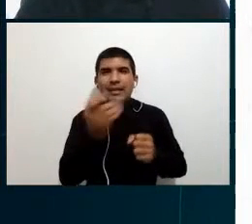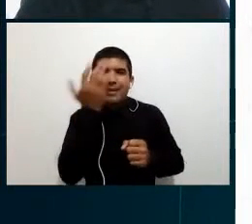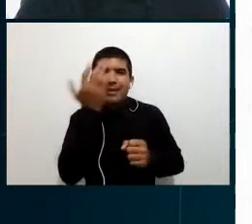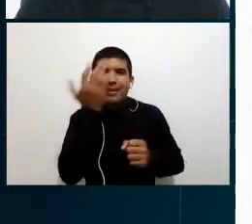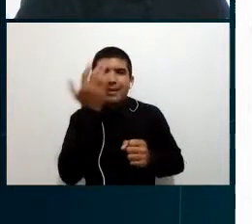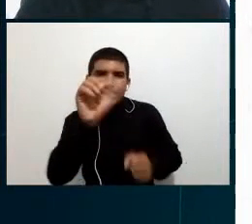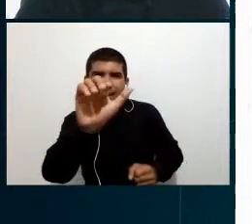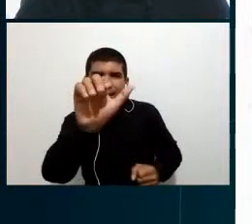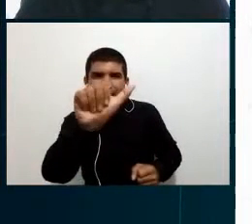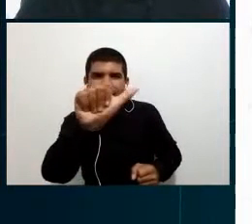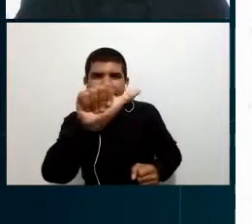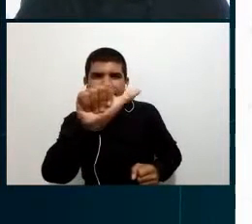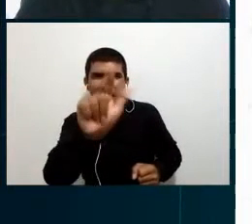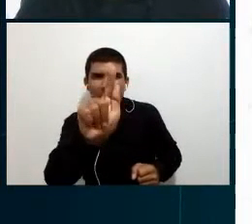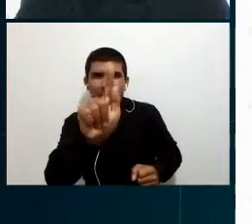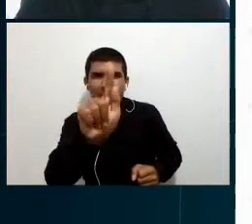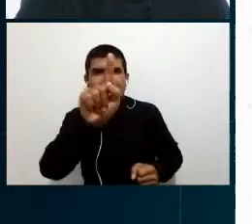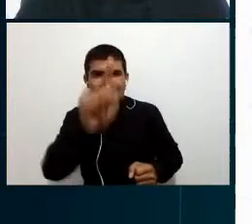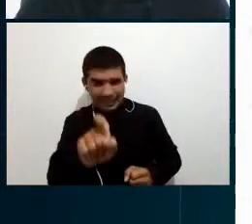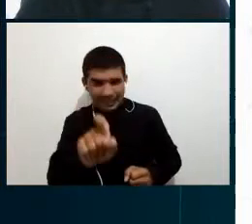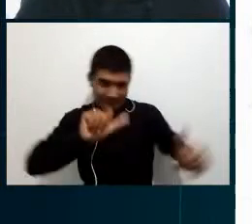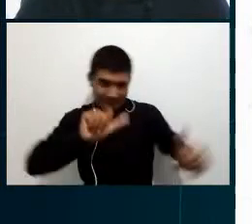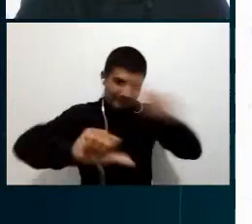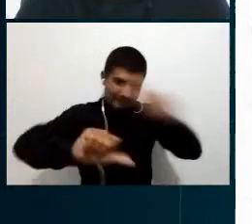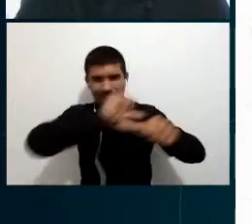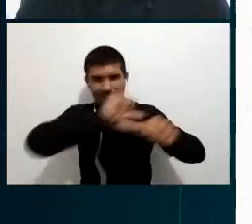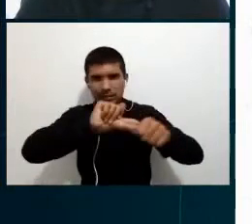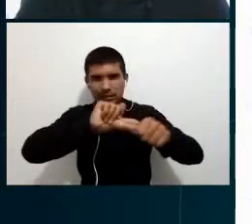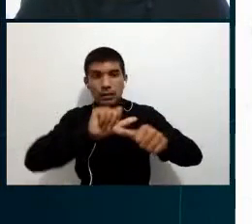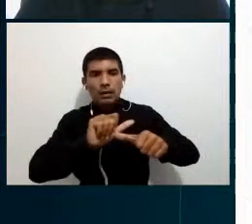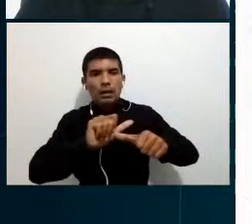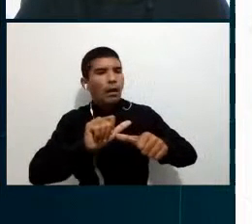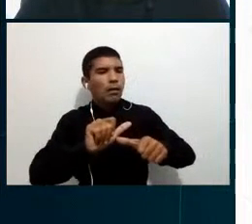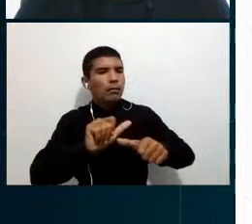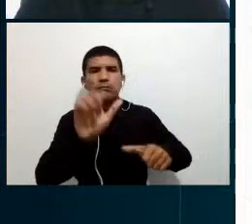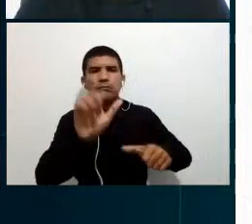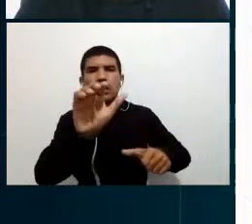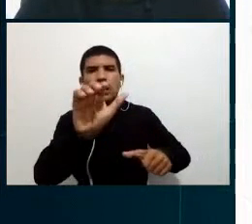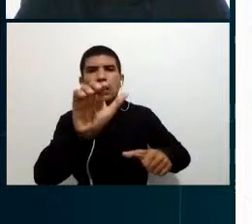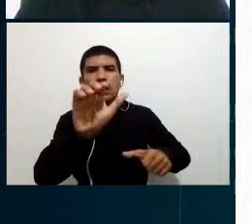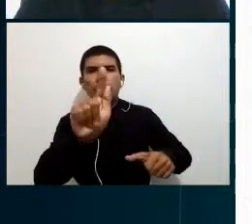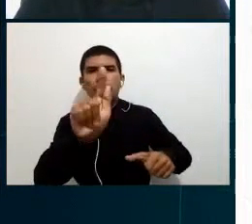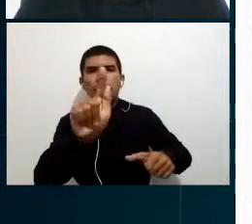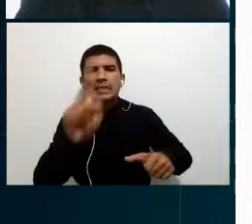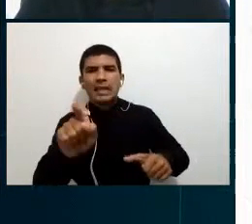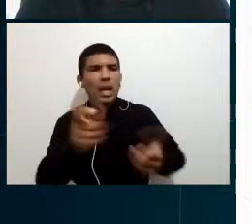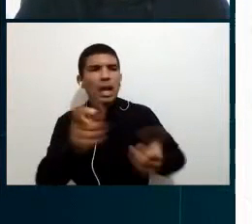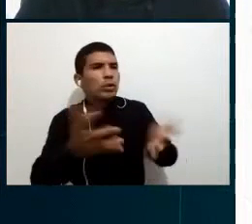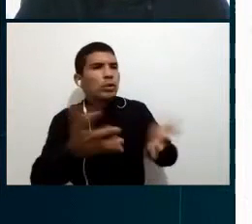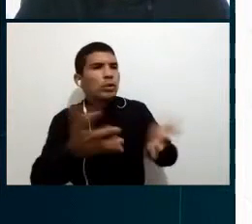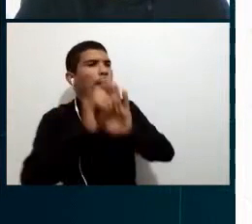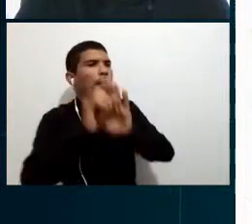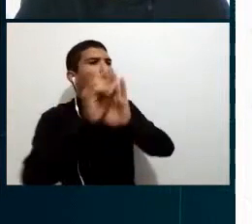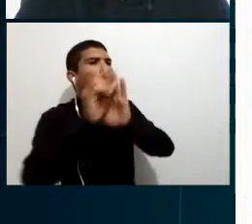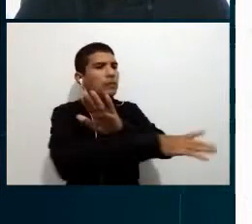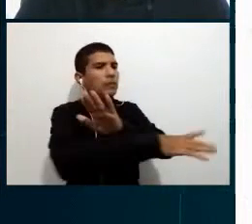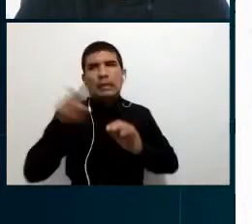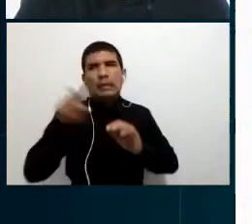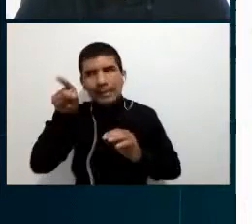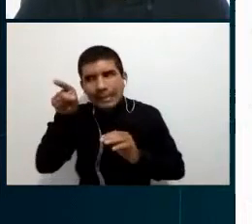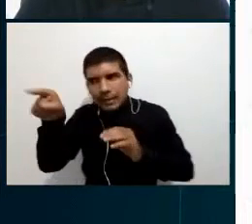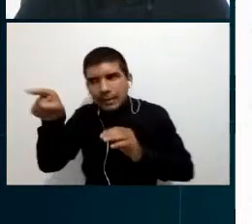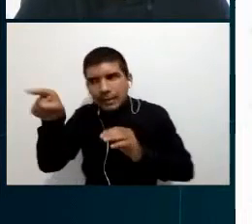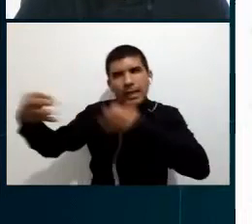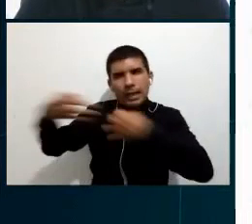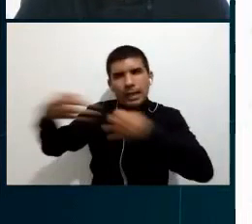descomposición tan compleja el gas SF6 para hacer su reciclado. Y este reciclado actualmente nada más